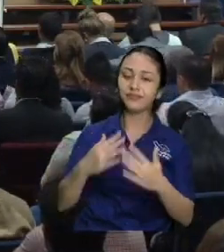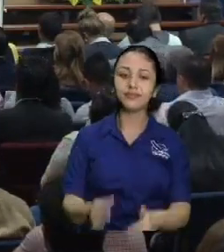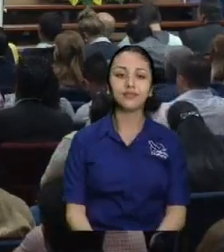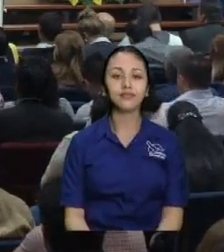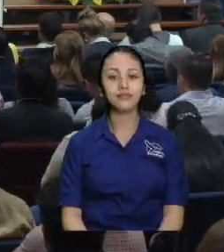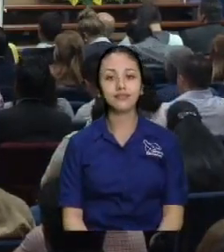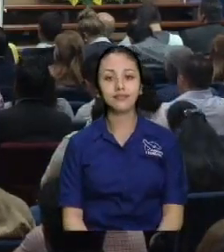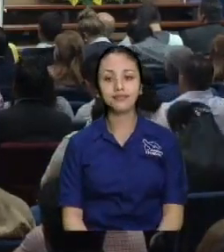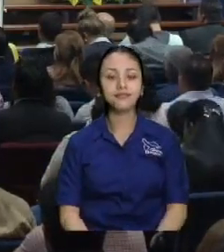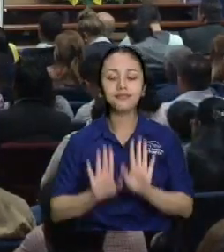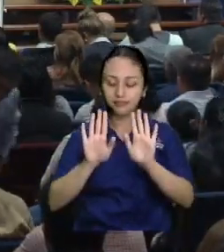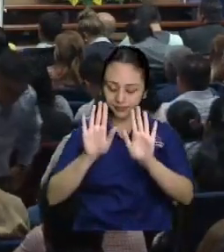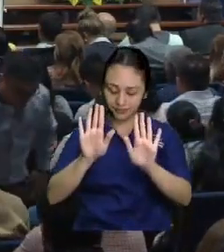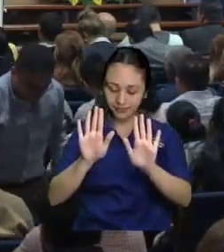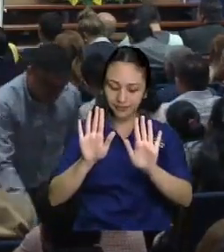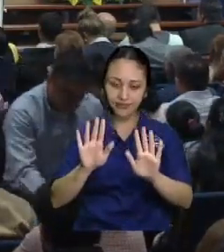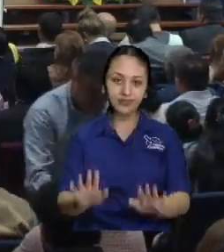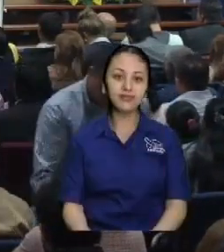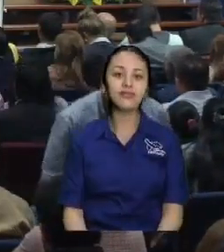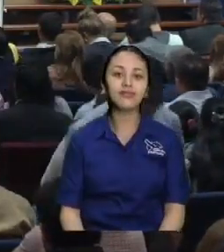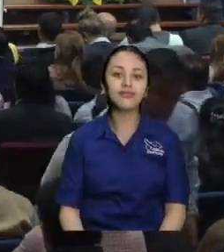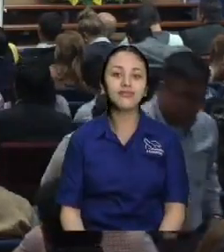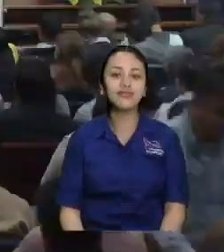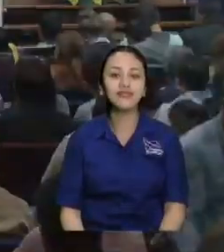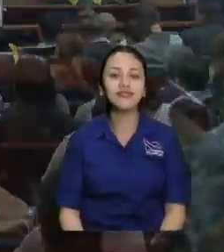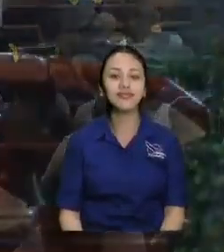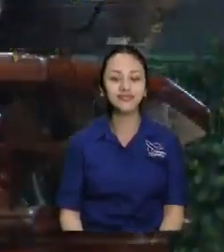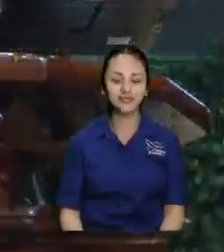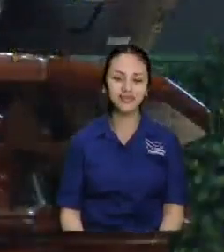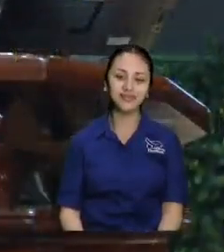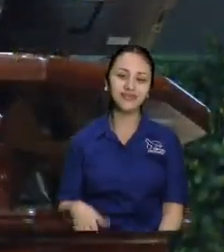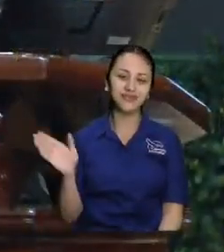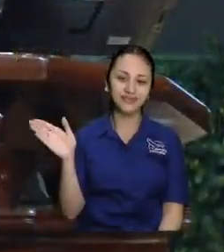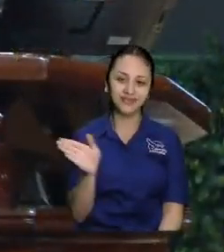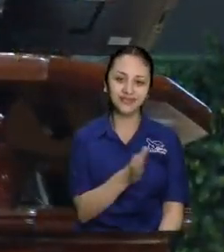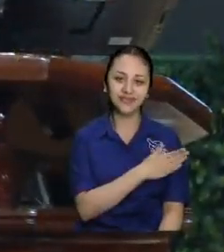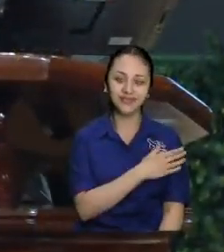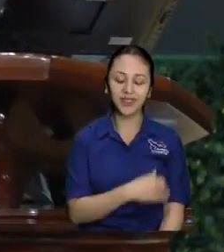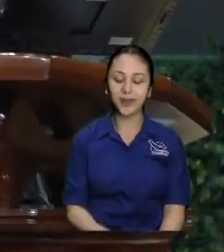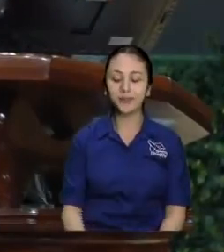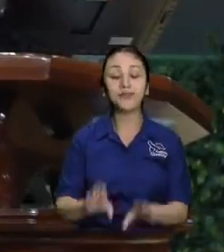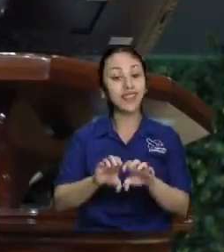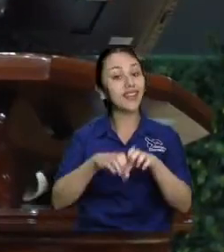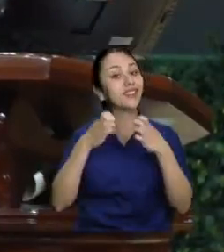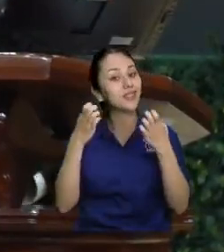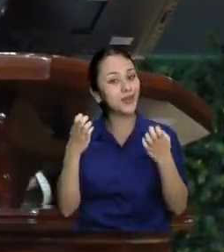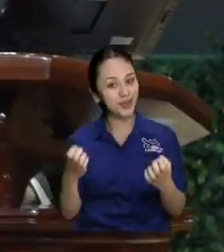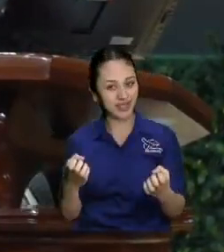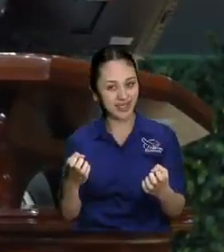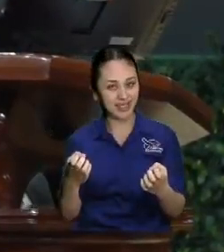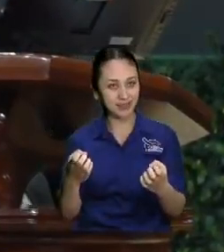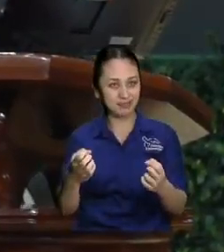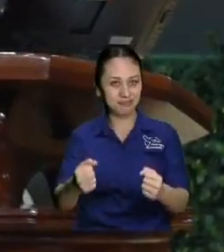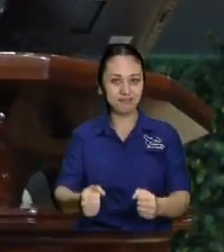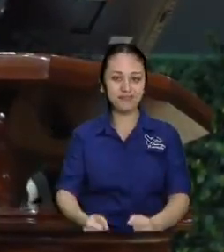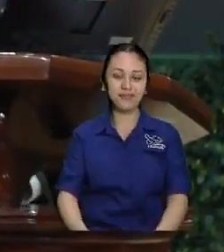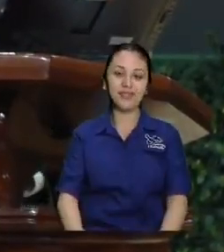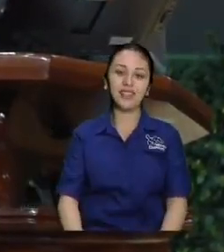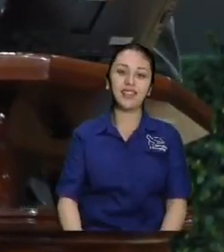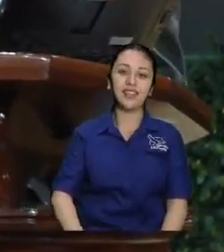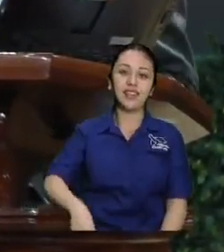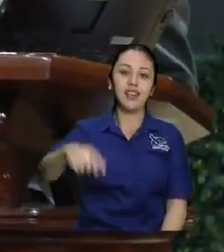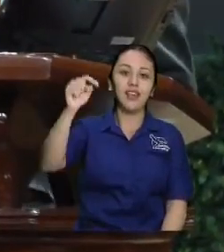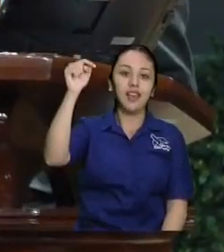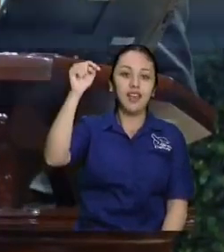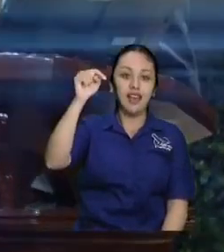hombre. Bueno, pero ya tardé demasiado. Pero entonces ahora, allanando lo áspero,